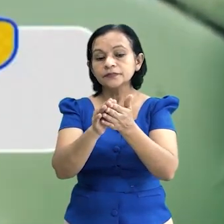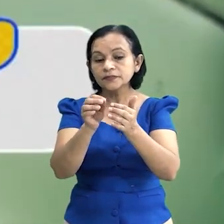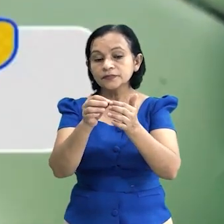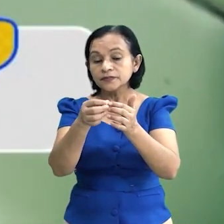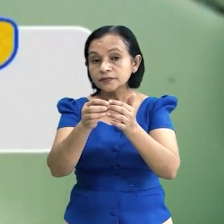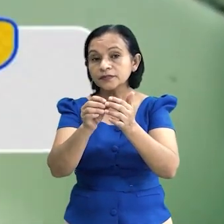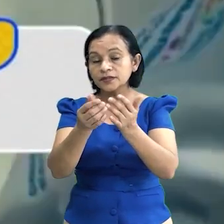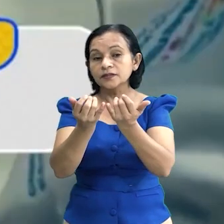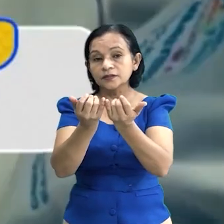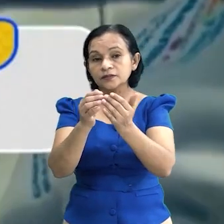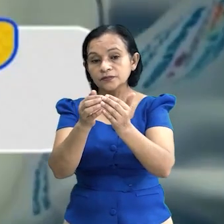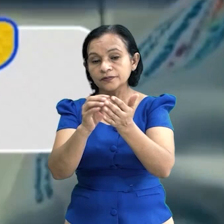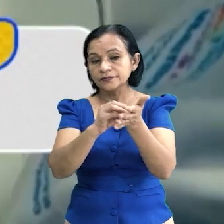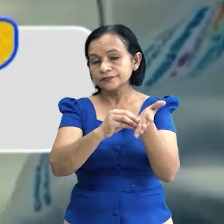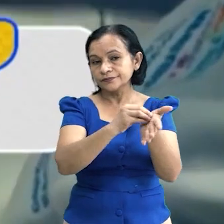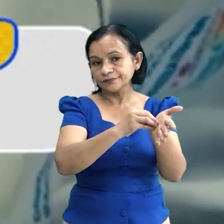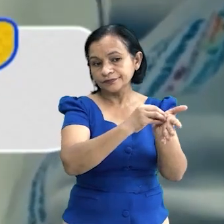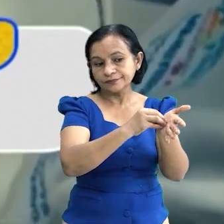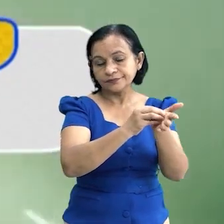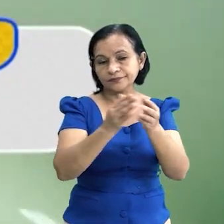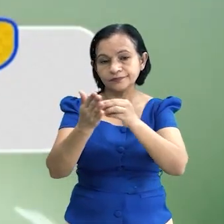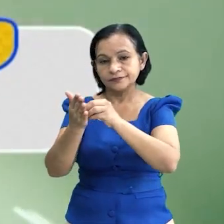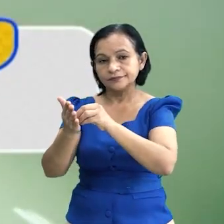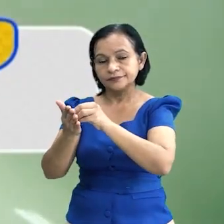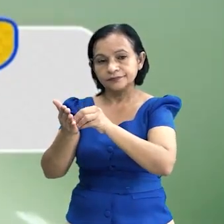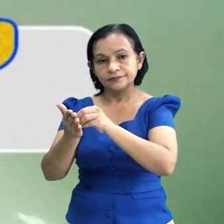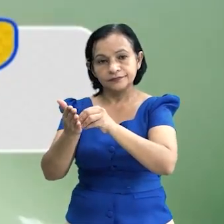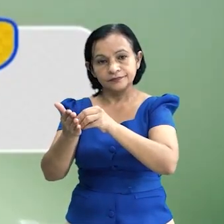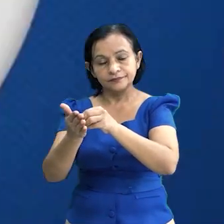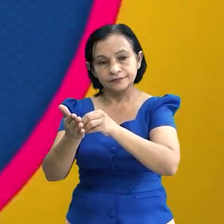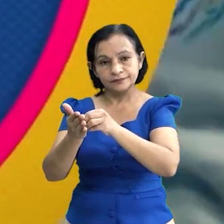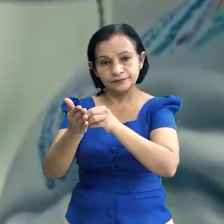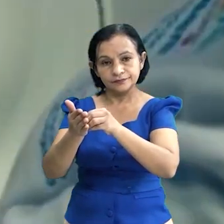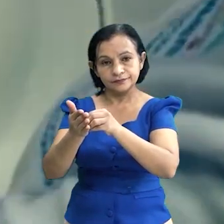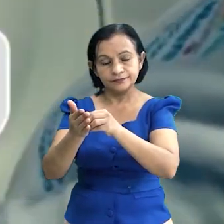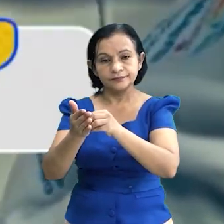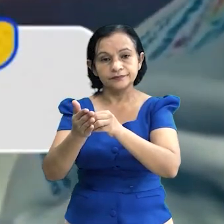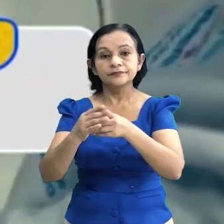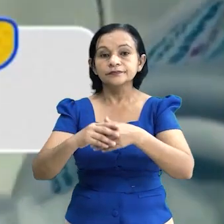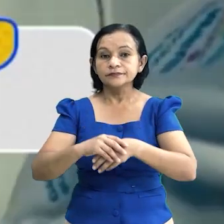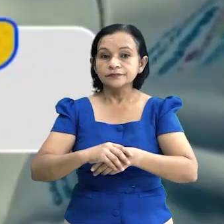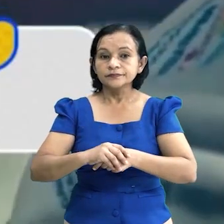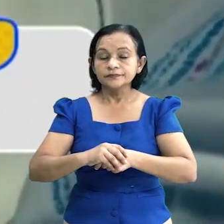uñas de los dedos de la mano contra la palma de la mano contraria haciendo un movimiento circular.